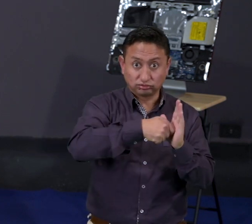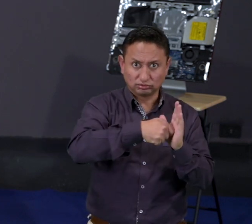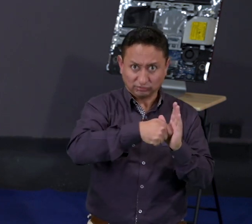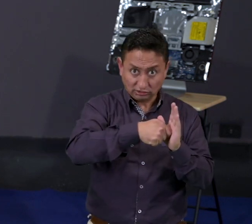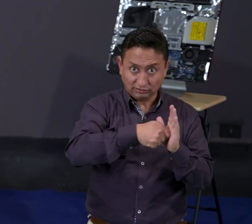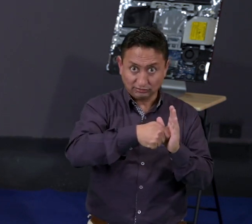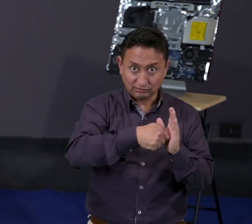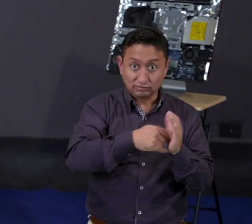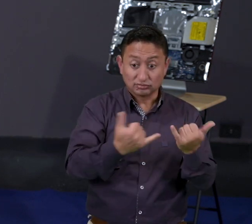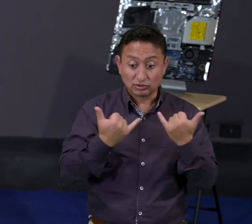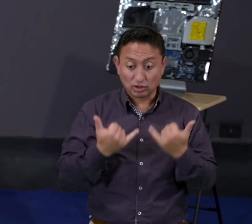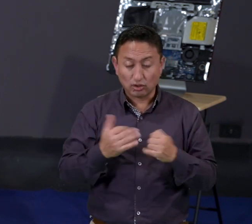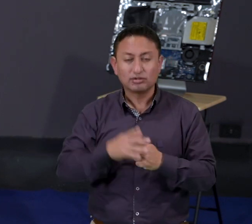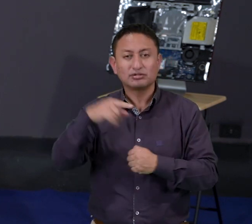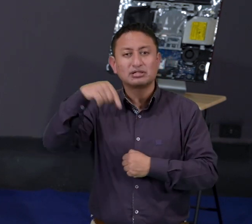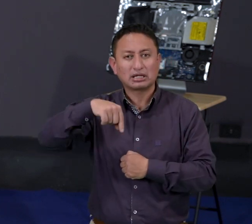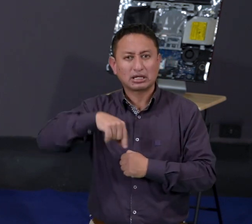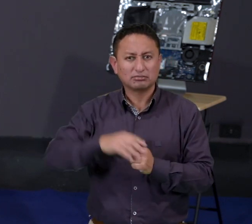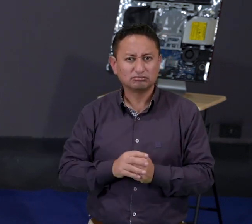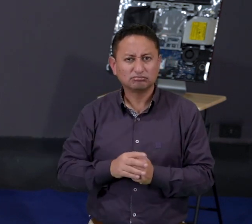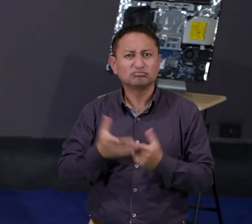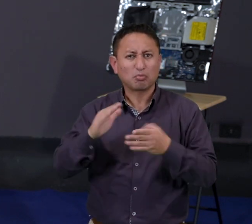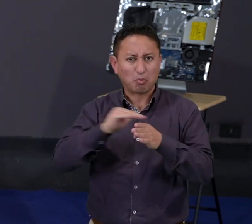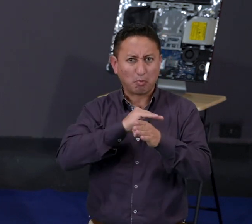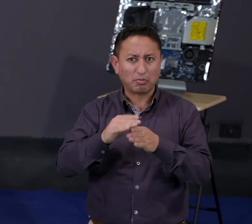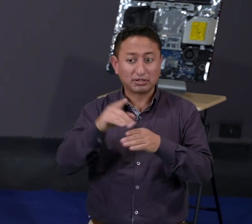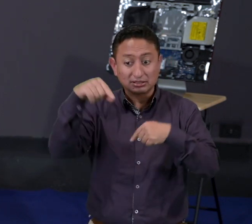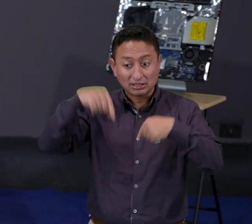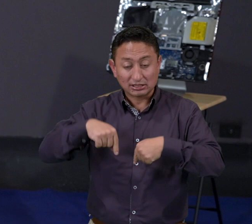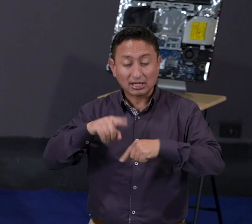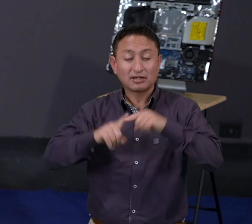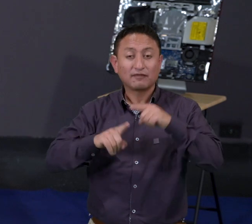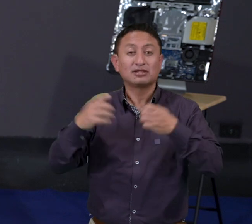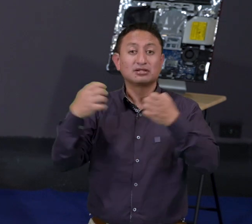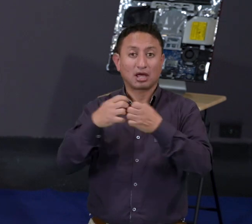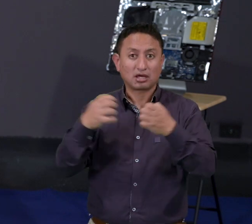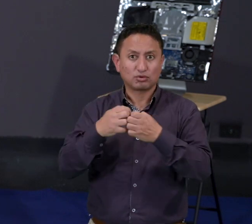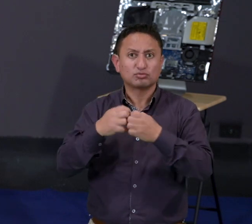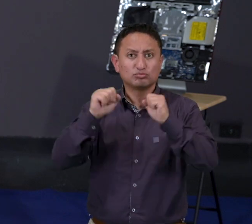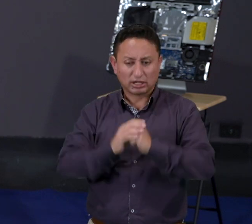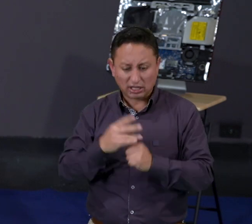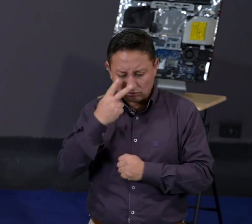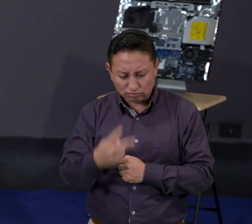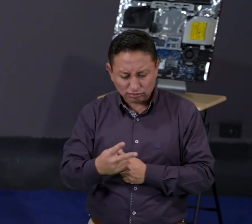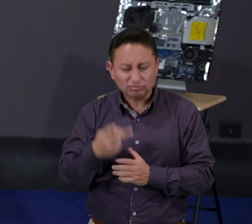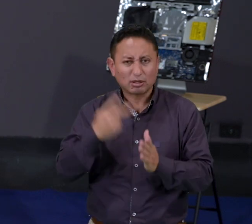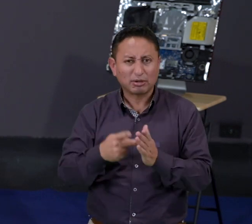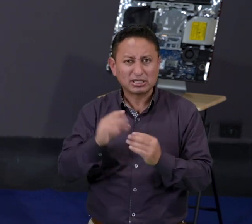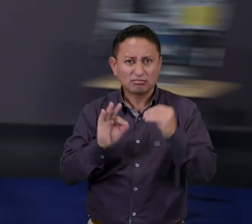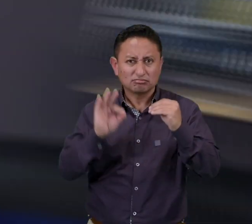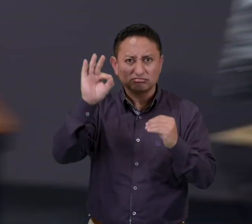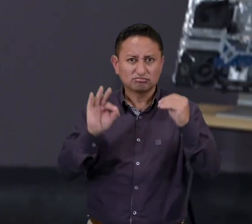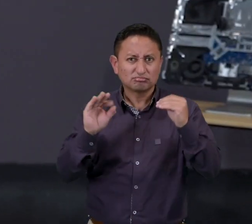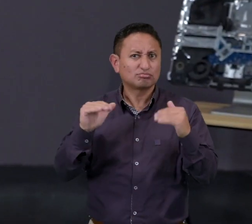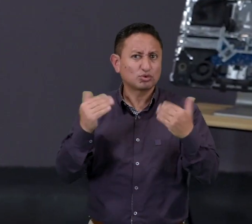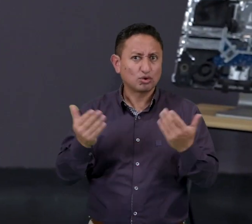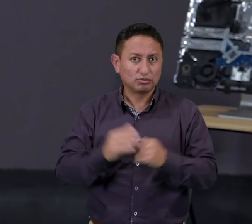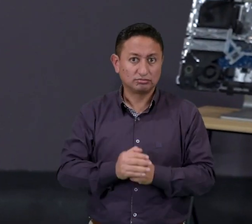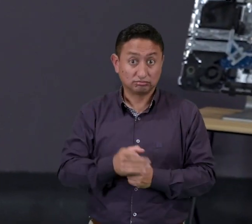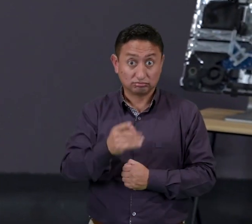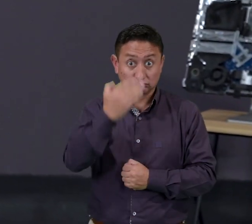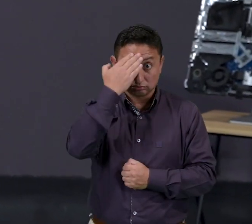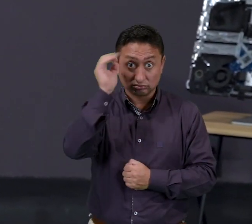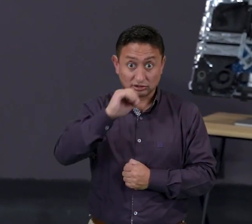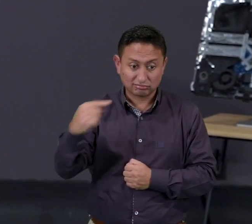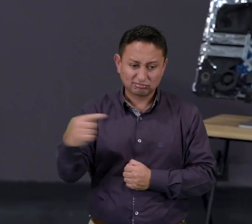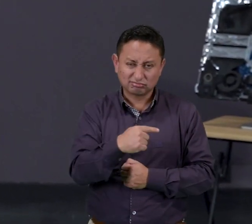eléctrico? Hoy en Hágale BT les invito a utilizar diferentes aparatos para poder observar estas medidas eléctricas. ¿Quieren saber